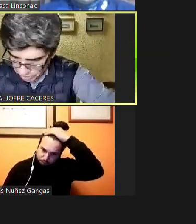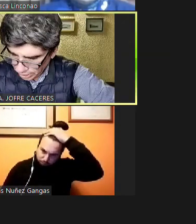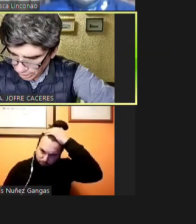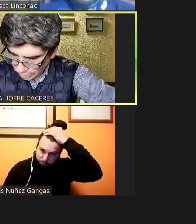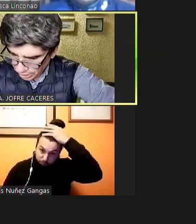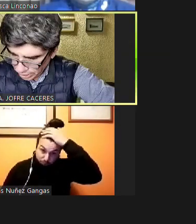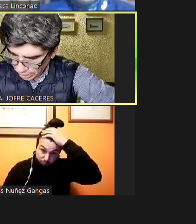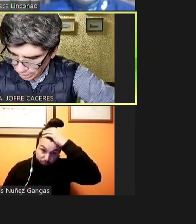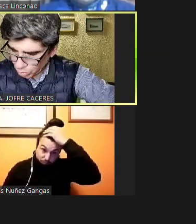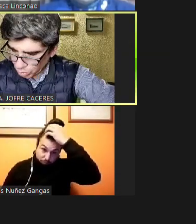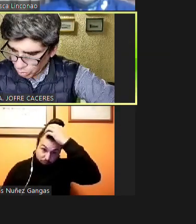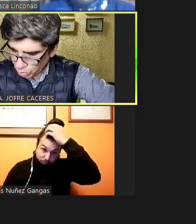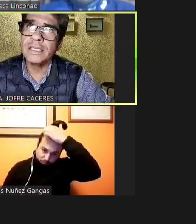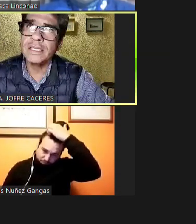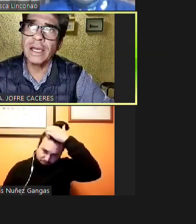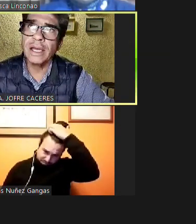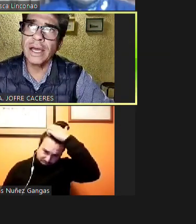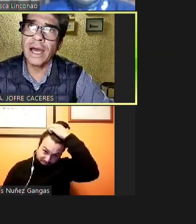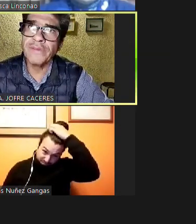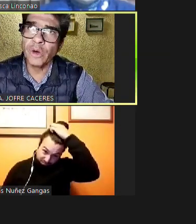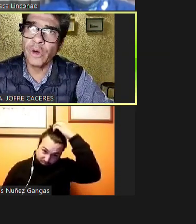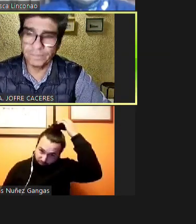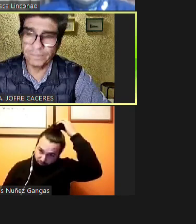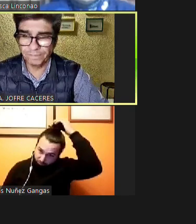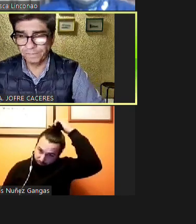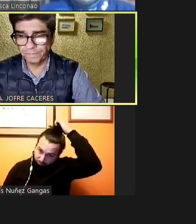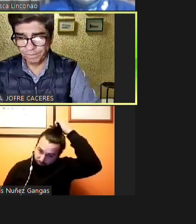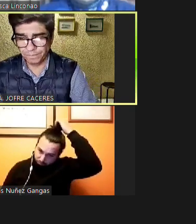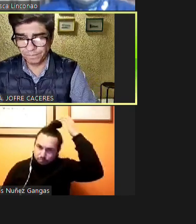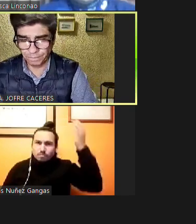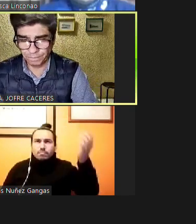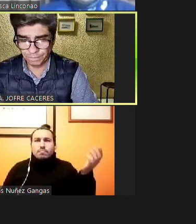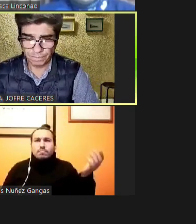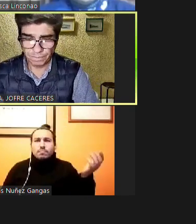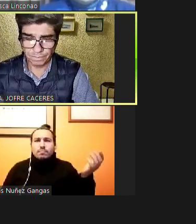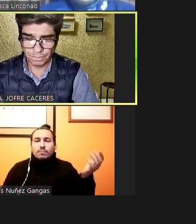Señor secretario, mi voto es a favor.